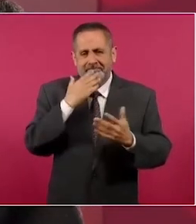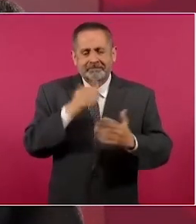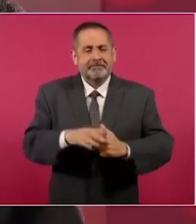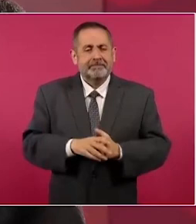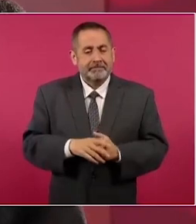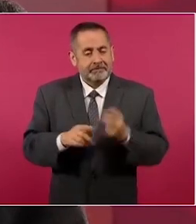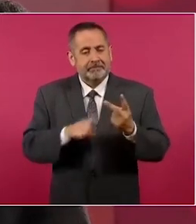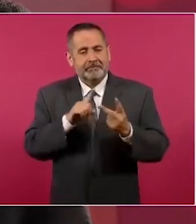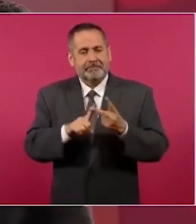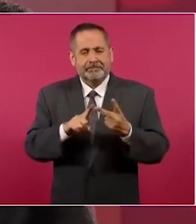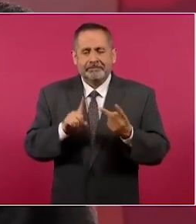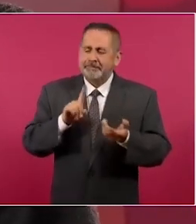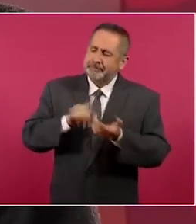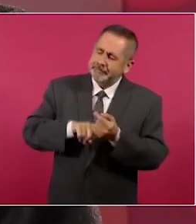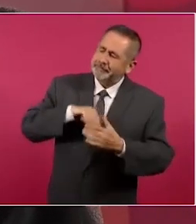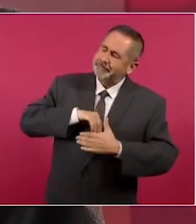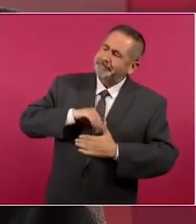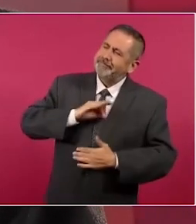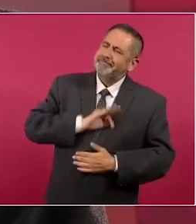y la felicidad,